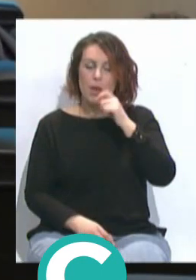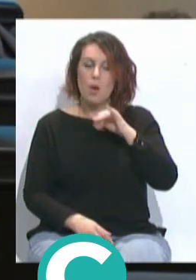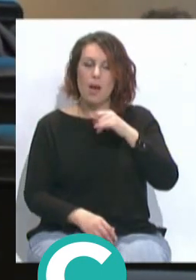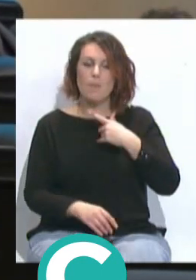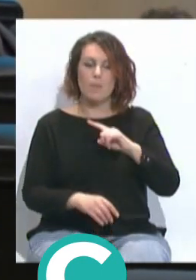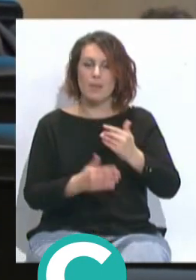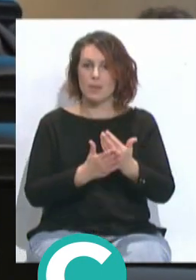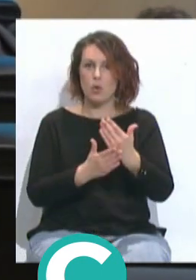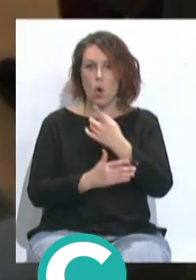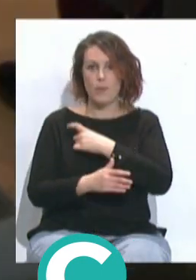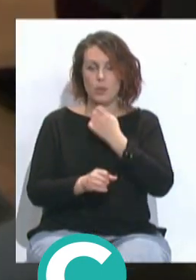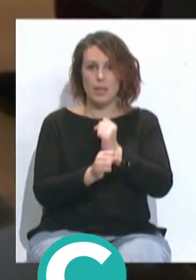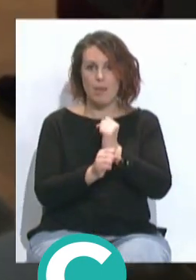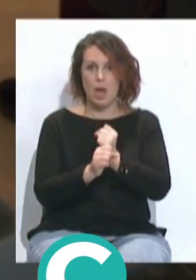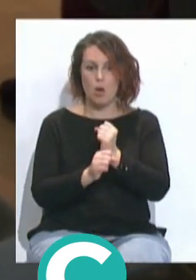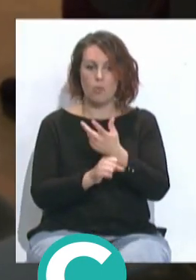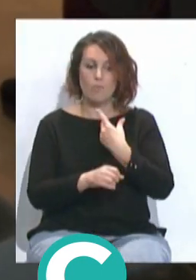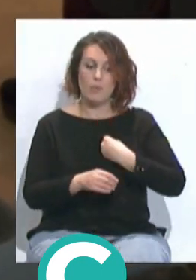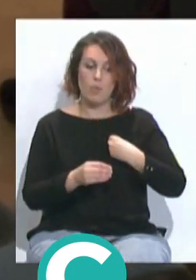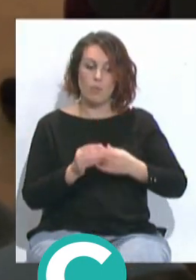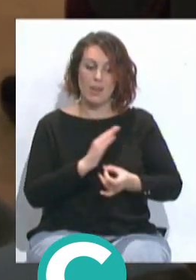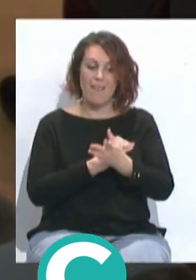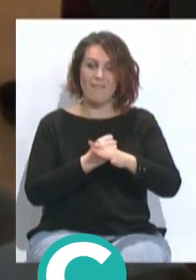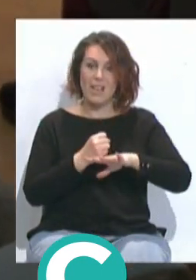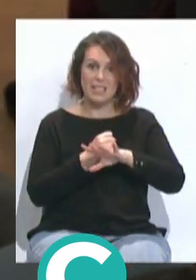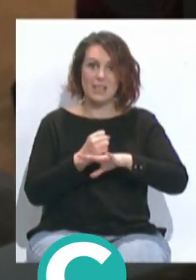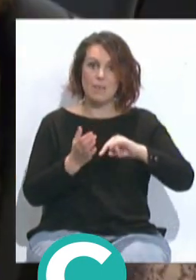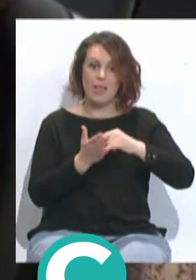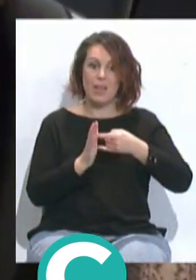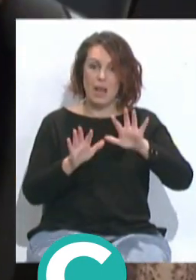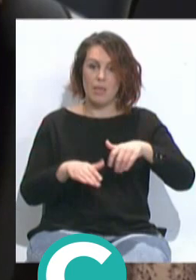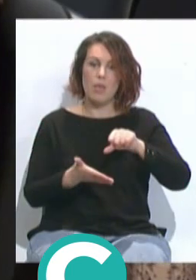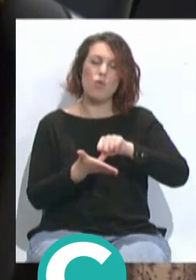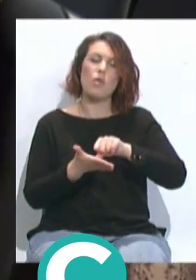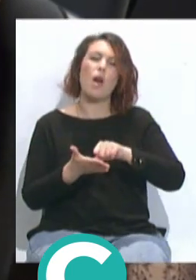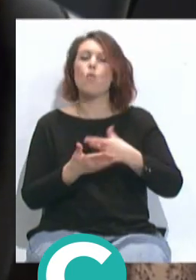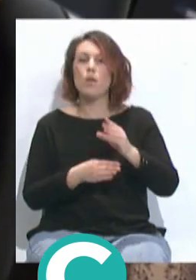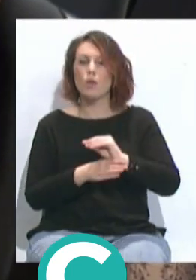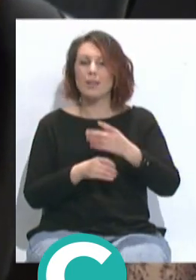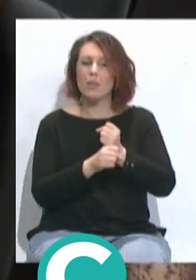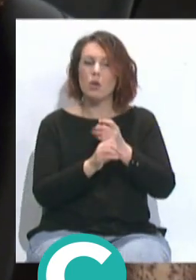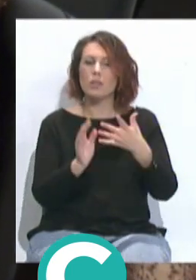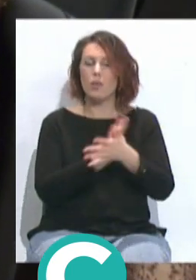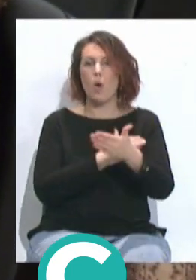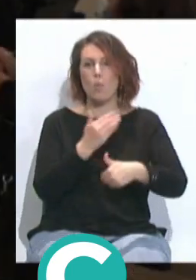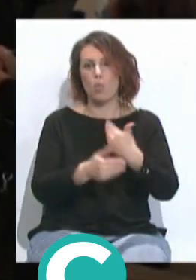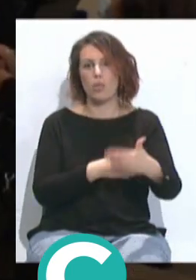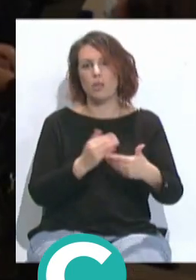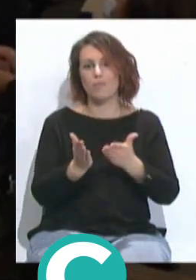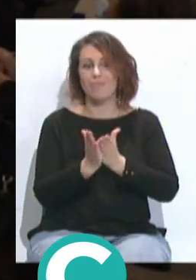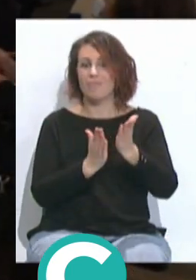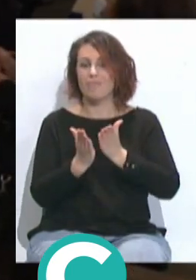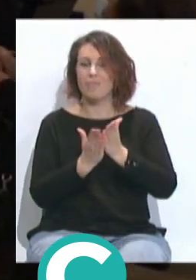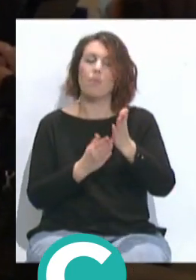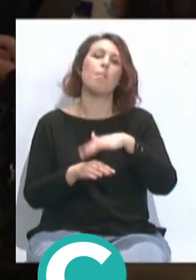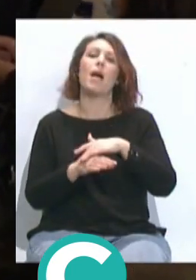primera sesión de la Comisión de Trabajo que sentará las bases del Plan de Cádiz Ciudad Cuidadora a un trabajo que supone un proceso transversal,